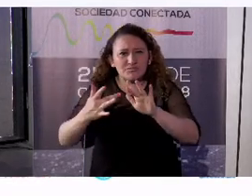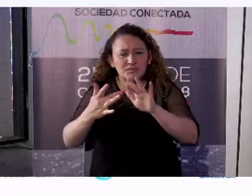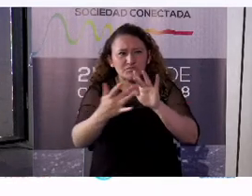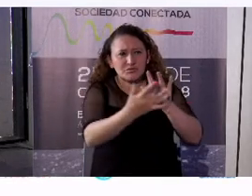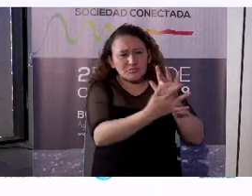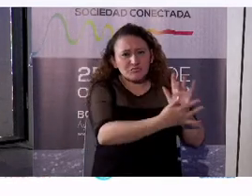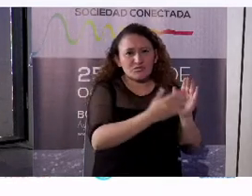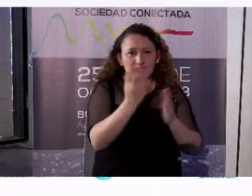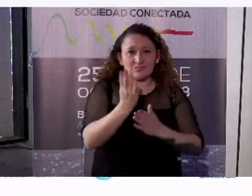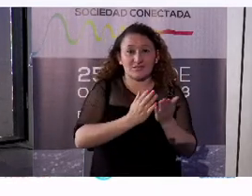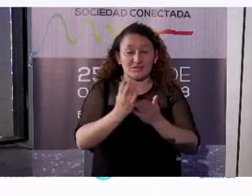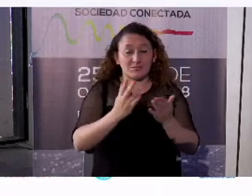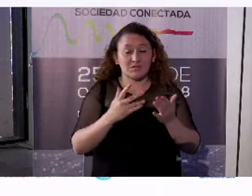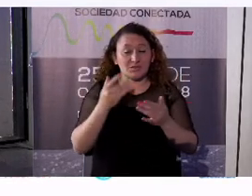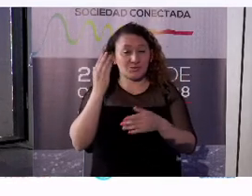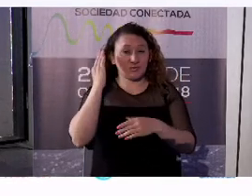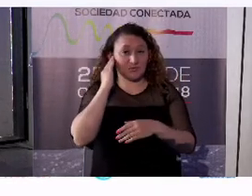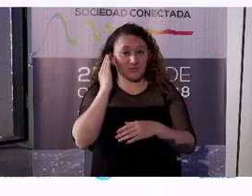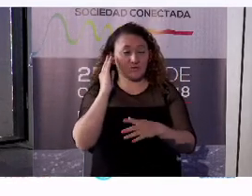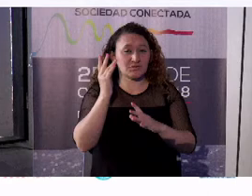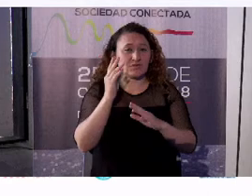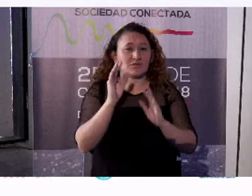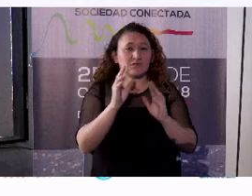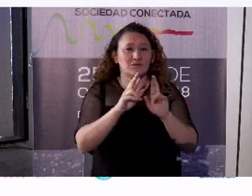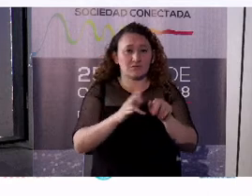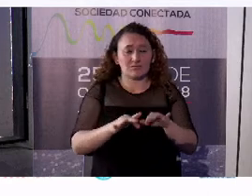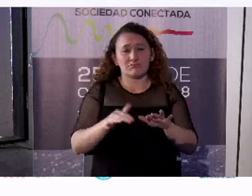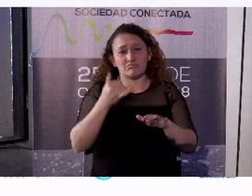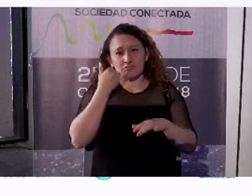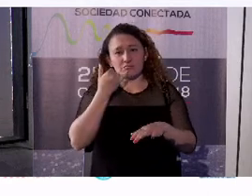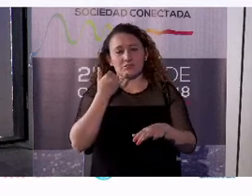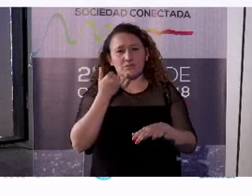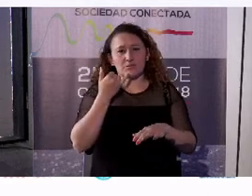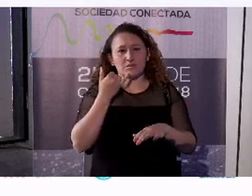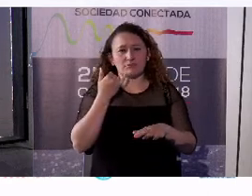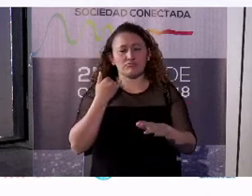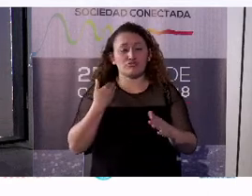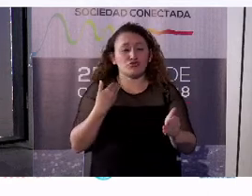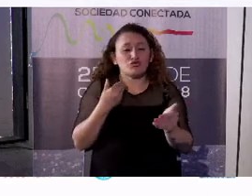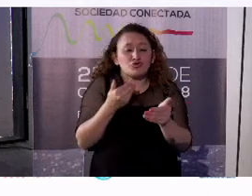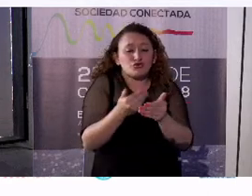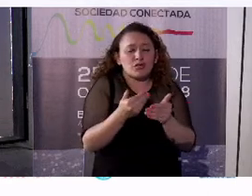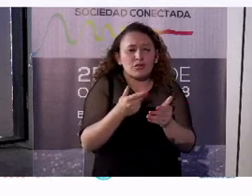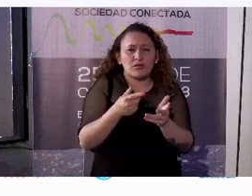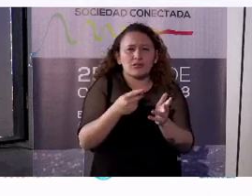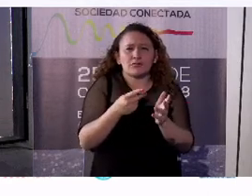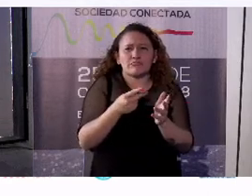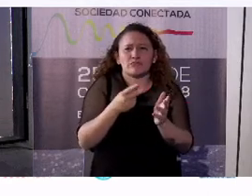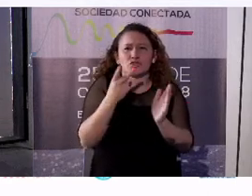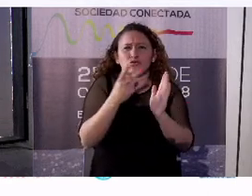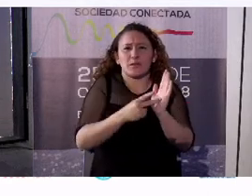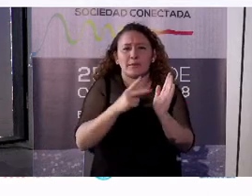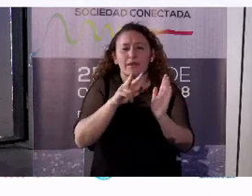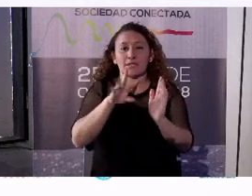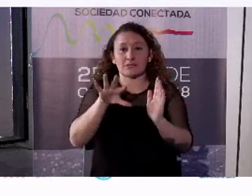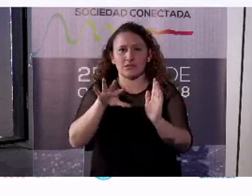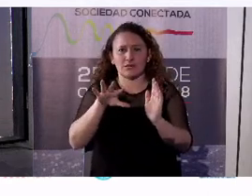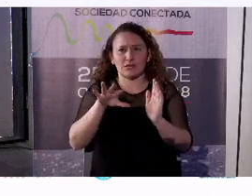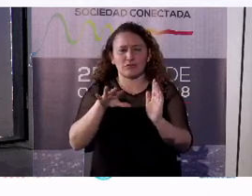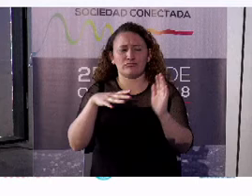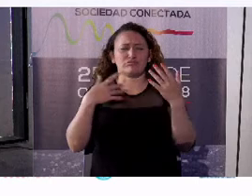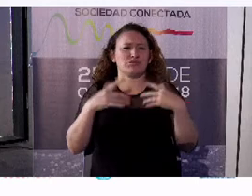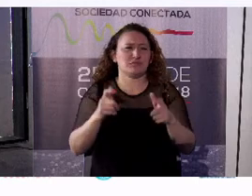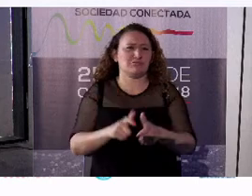a corto plazo para el 2025 va a ser eh va a llegar hasta a 6000 millones de la de la población